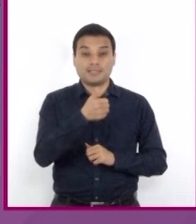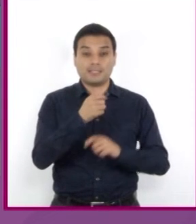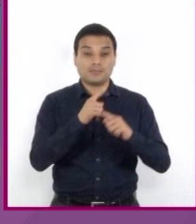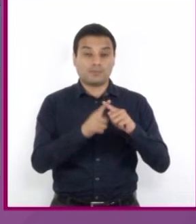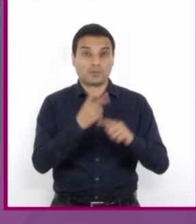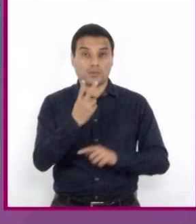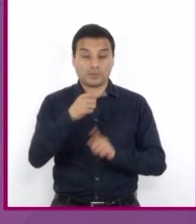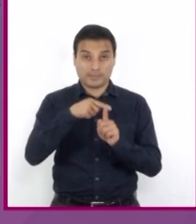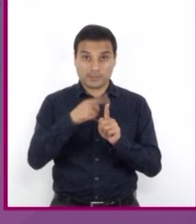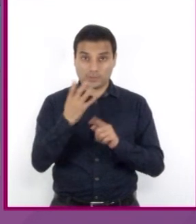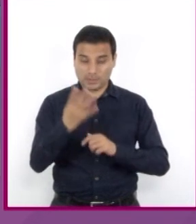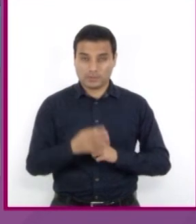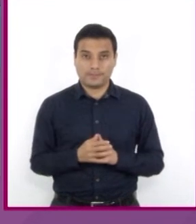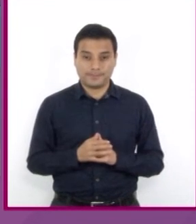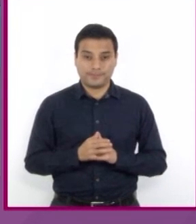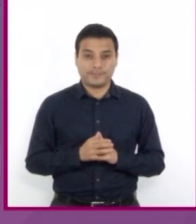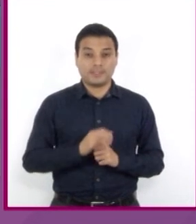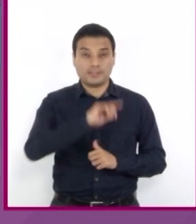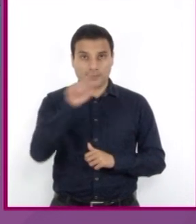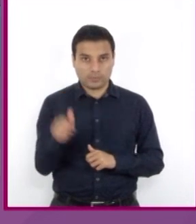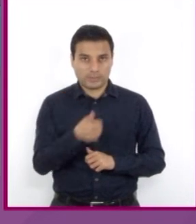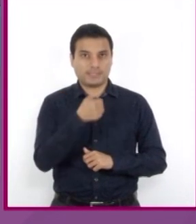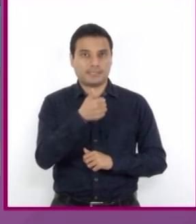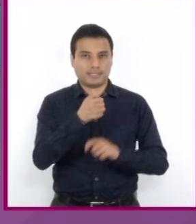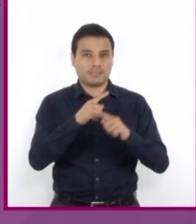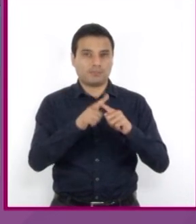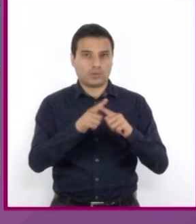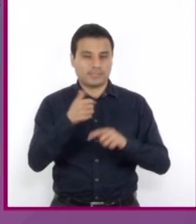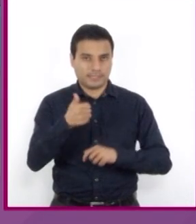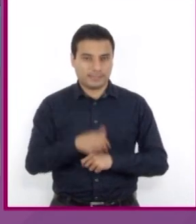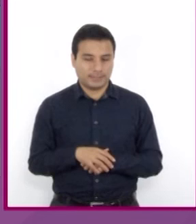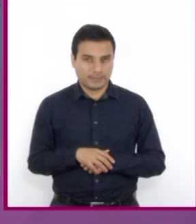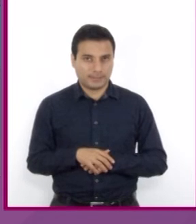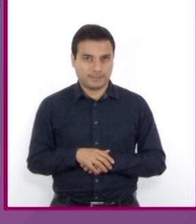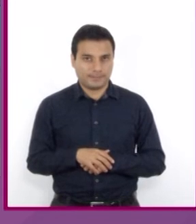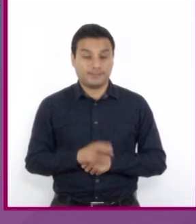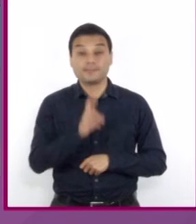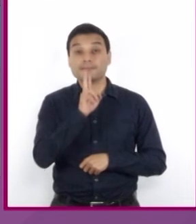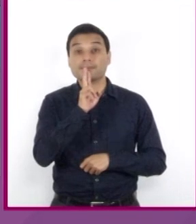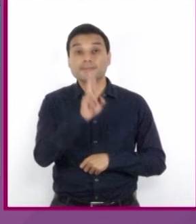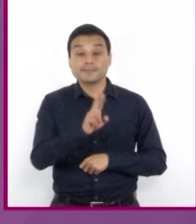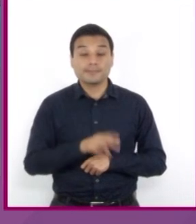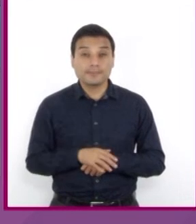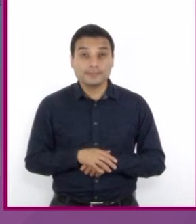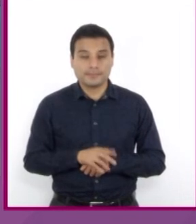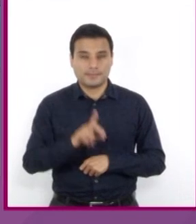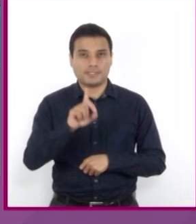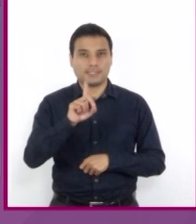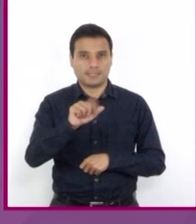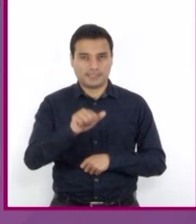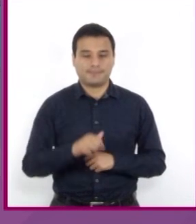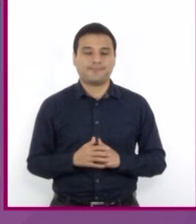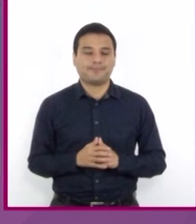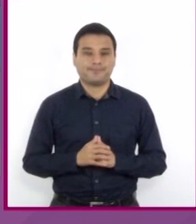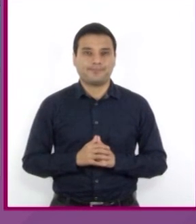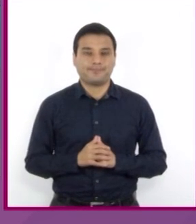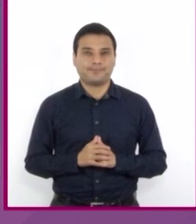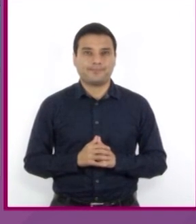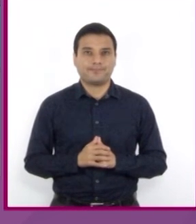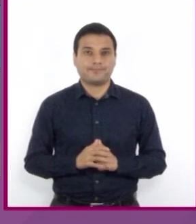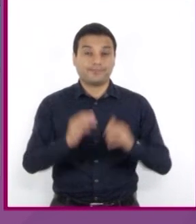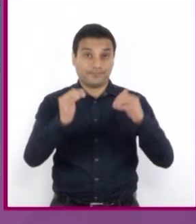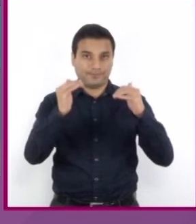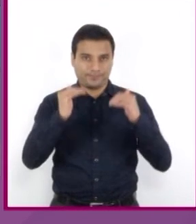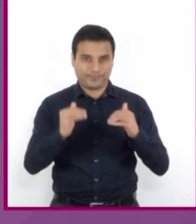suma de 2 más 4. Luego obtenemos 6 por 6 igual a 36. Para